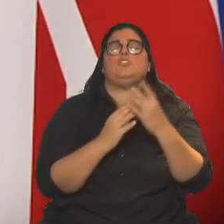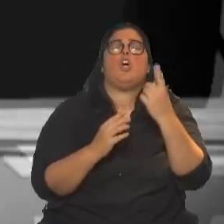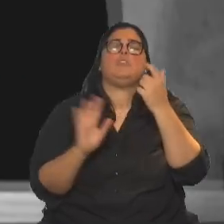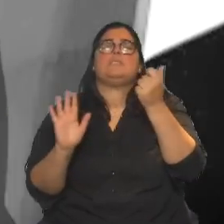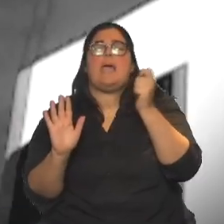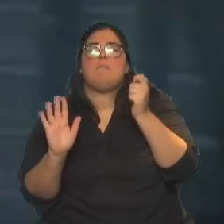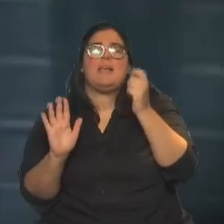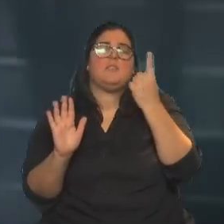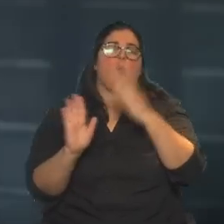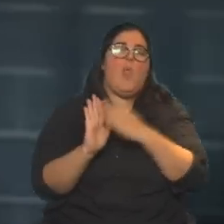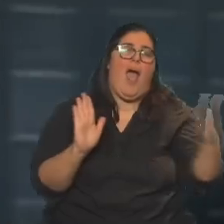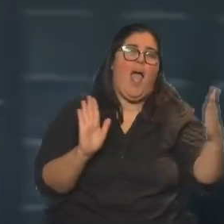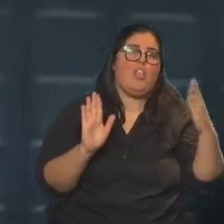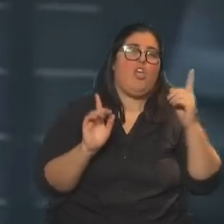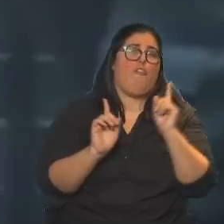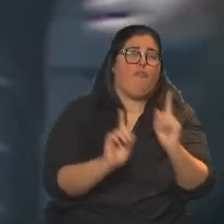o menos.